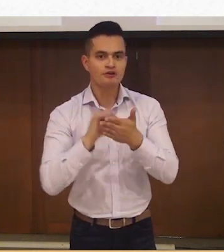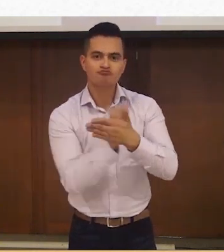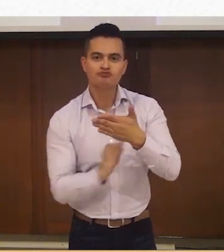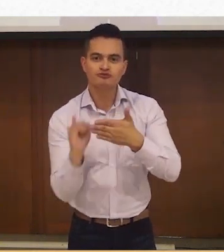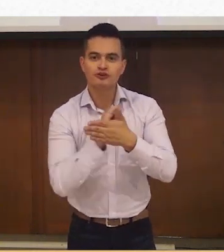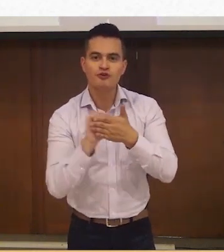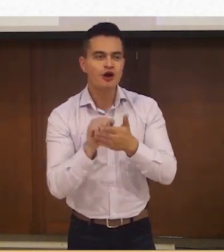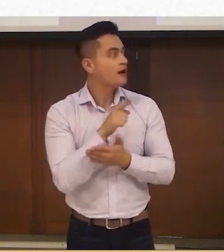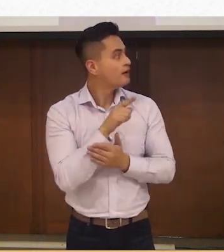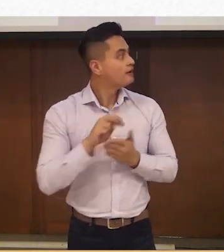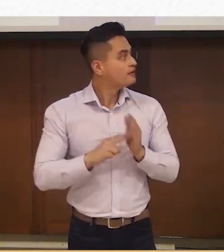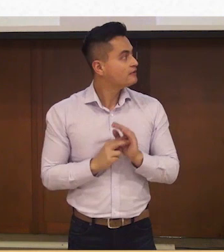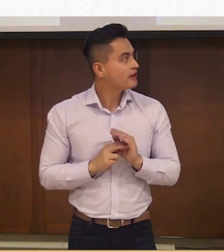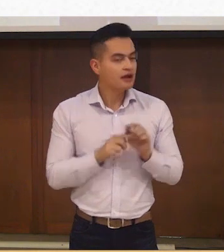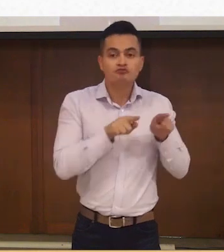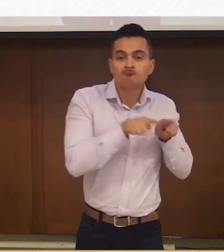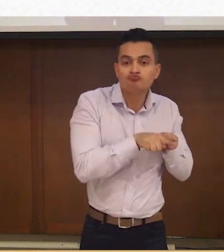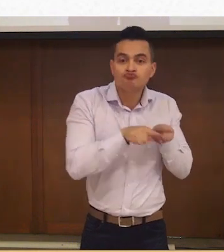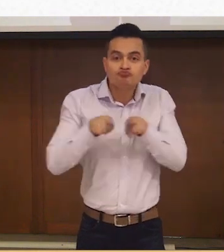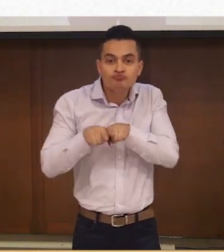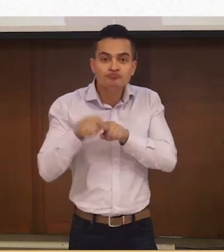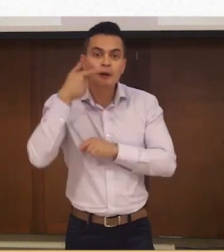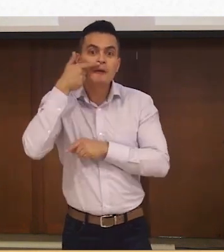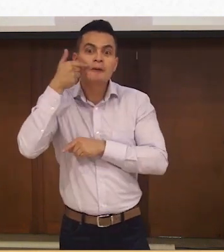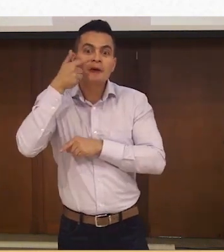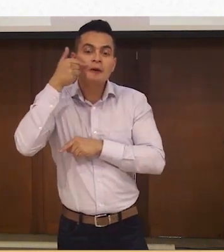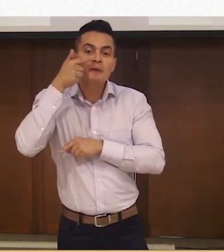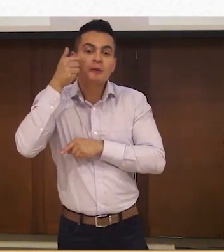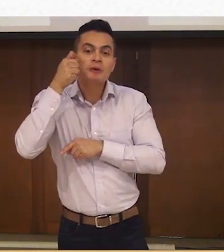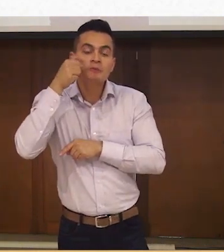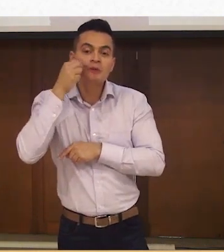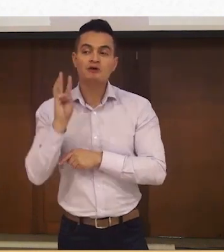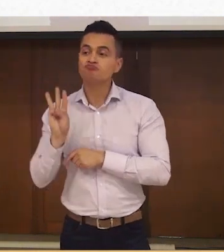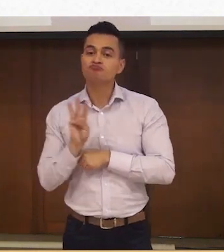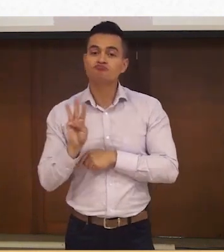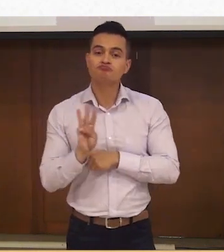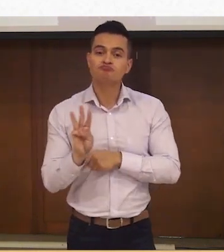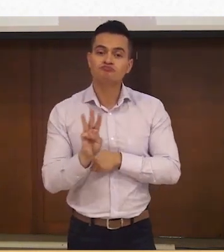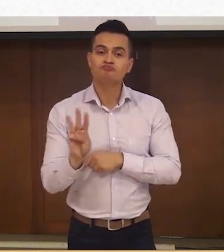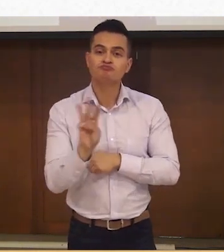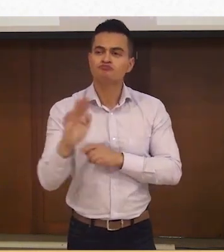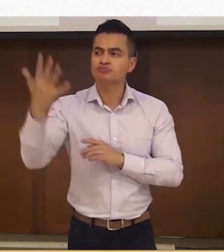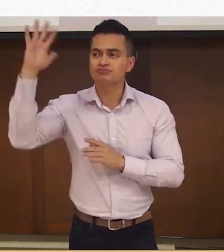están los dos hermanos con sus papás caminando en la